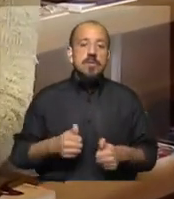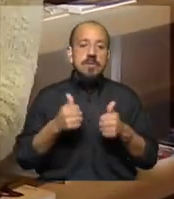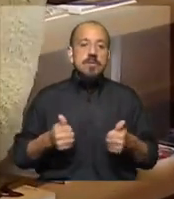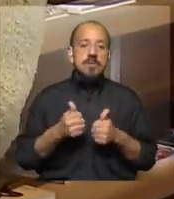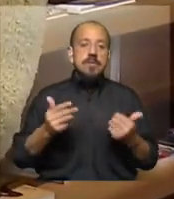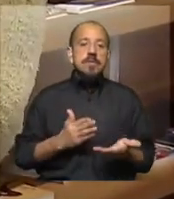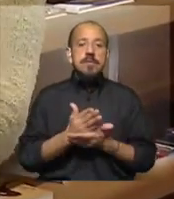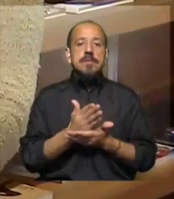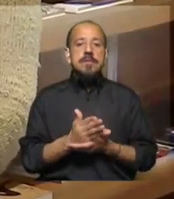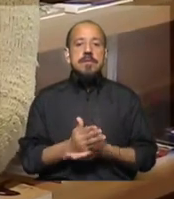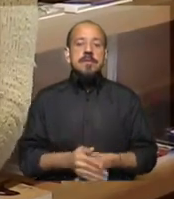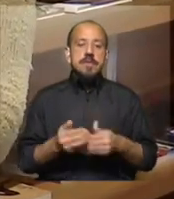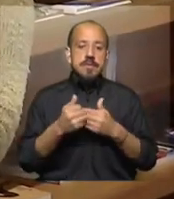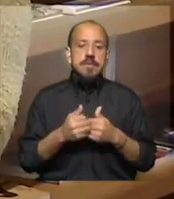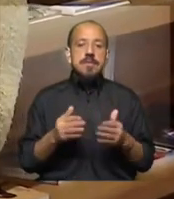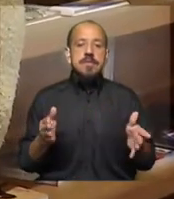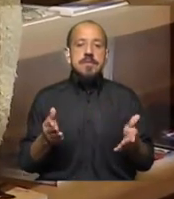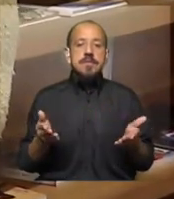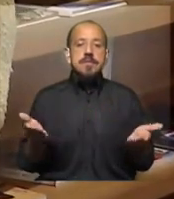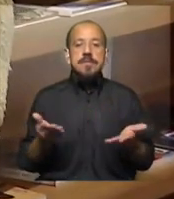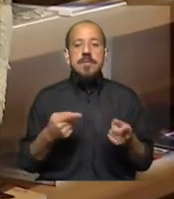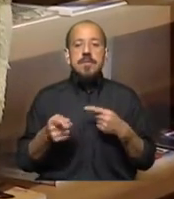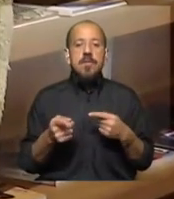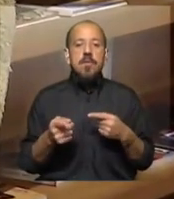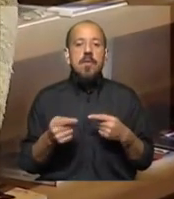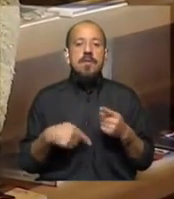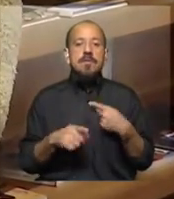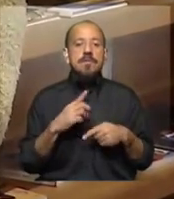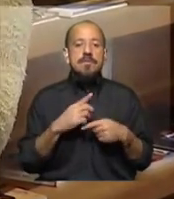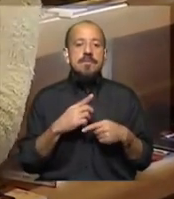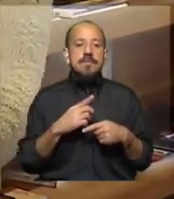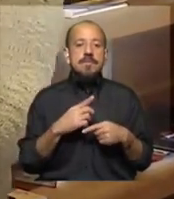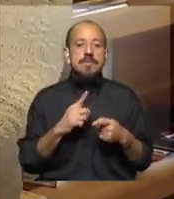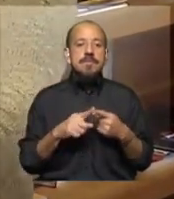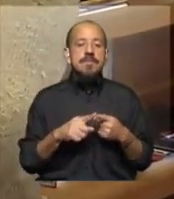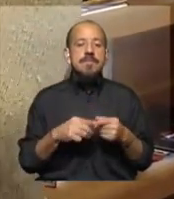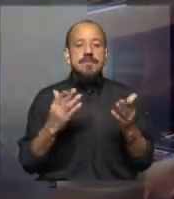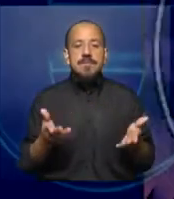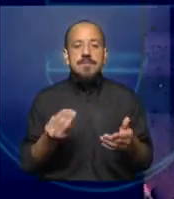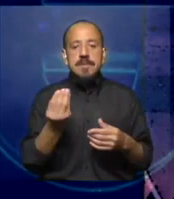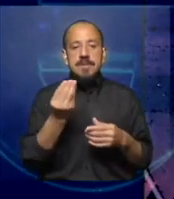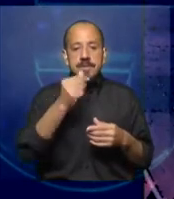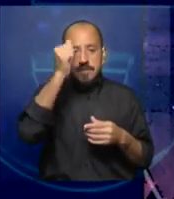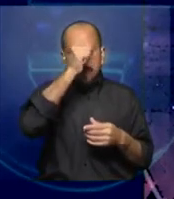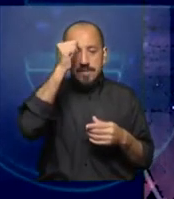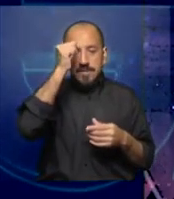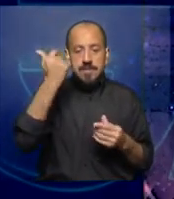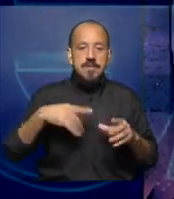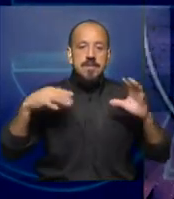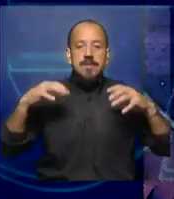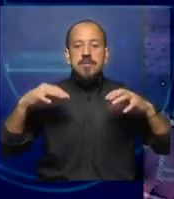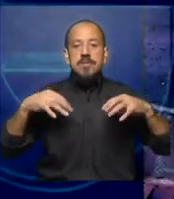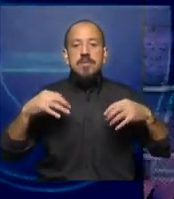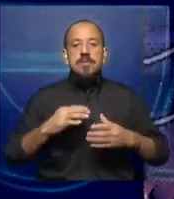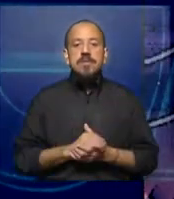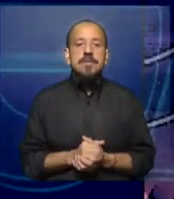y siempre que tiene las puertas abiertas para recibirles chicos buen y chicas buen fin de semana y que llueva por favor